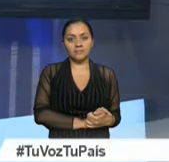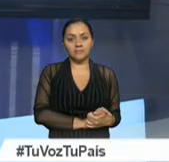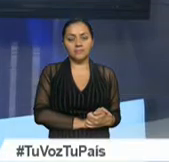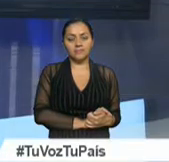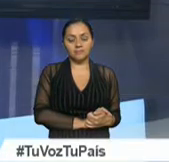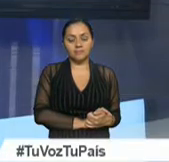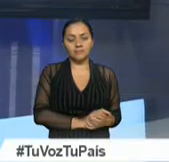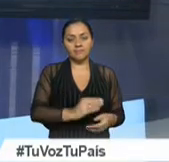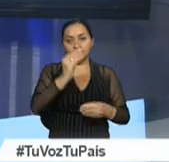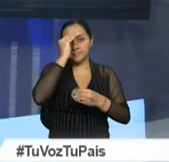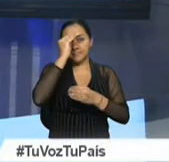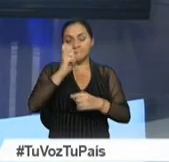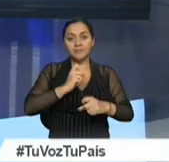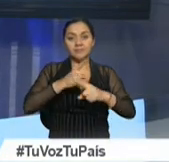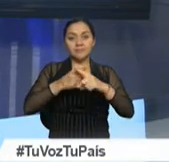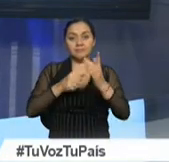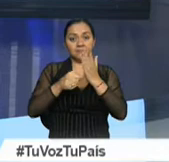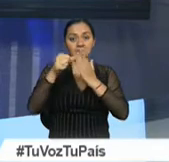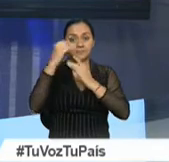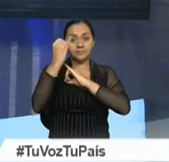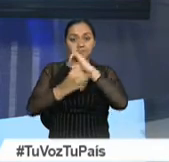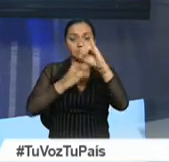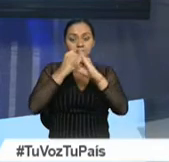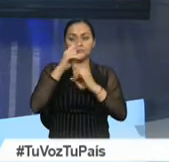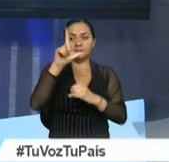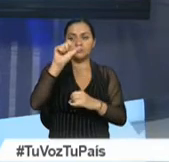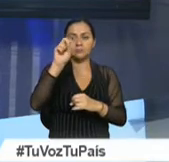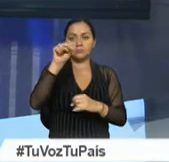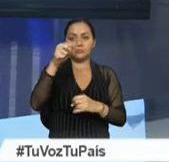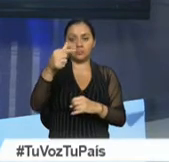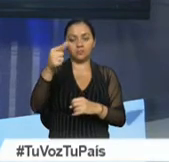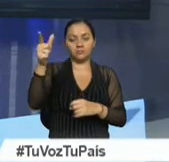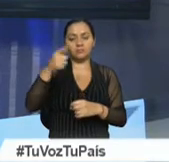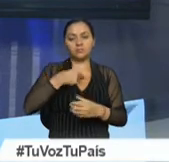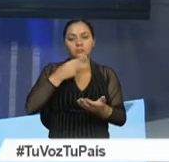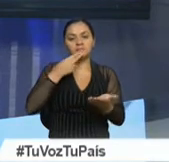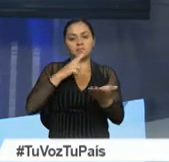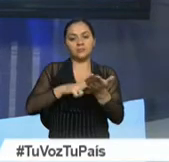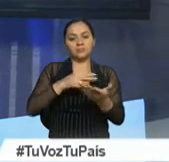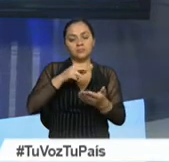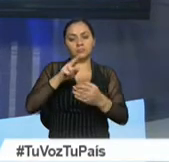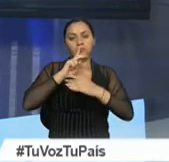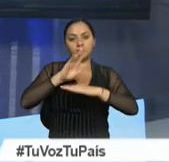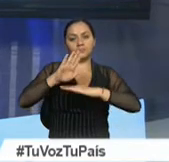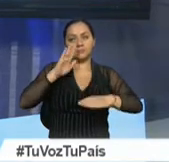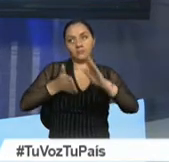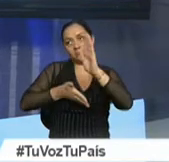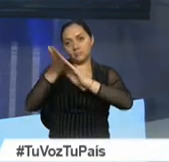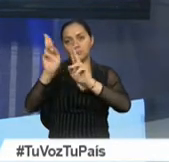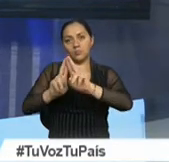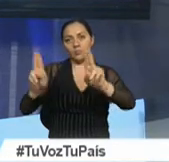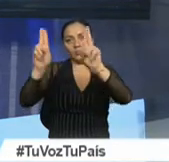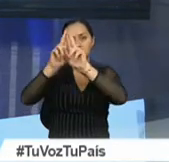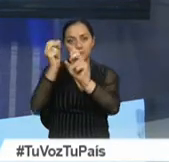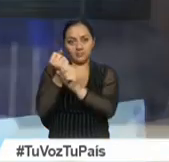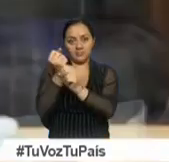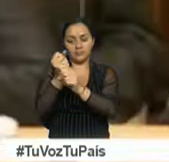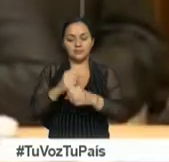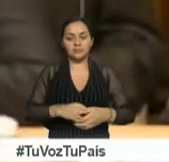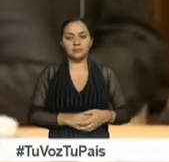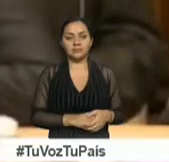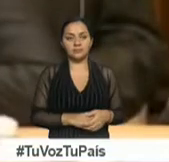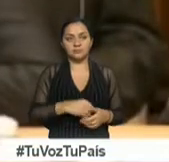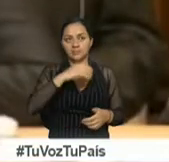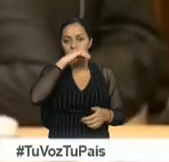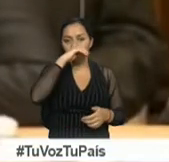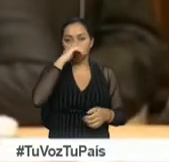Les contamos que el ex canciller ecuatoriano Guillaume Long será el embajador de Ecuador ante la Organización de Naciones Unidas. El